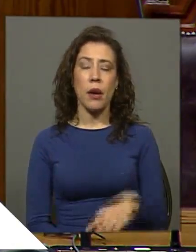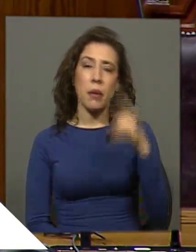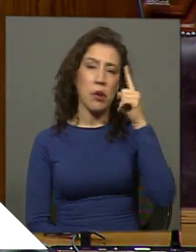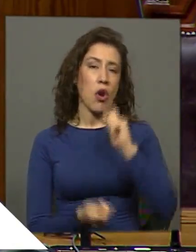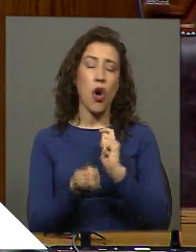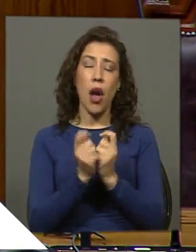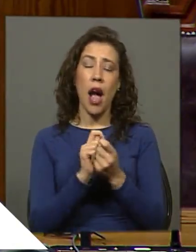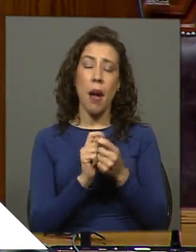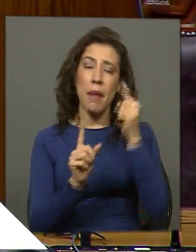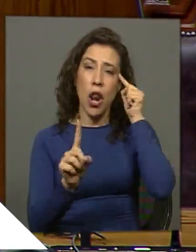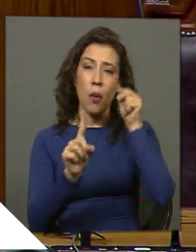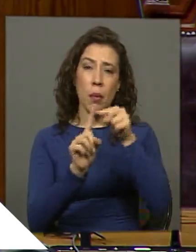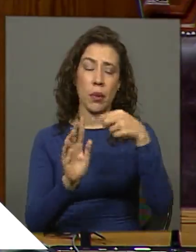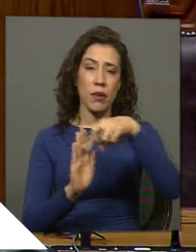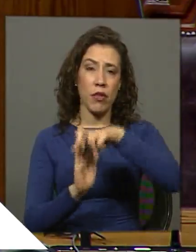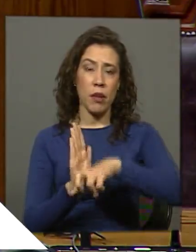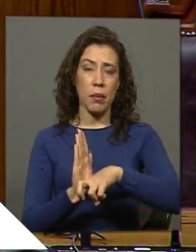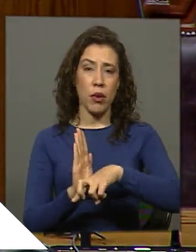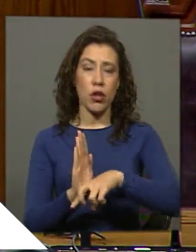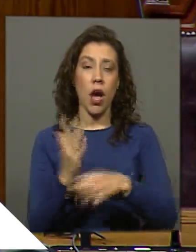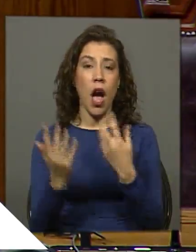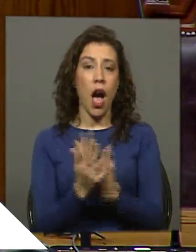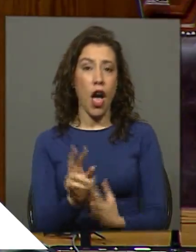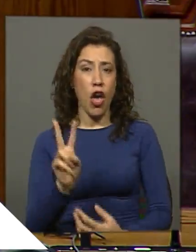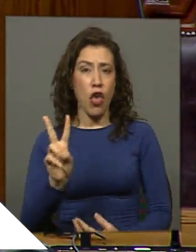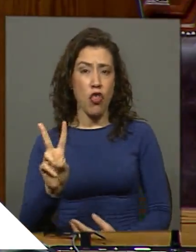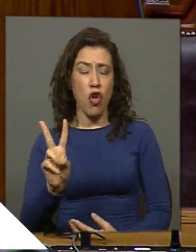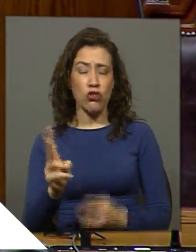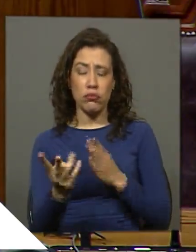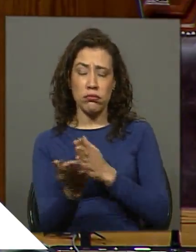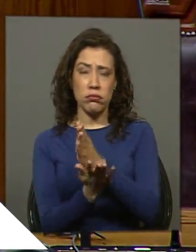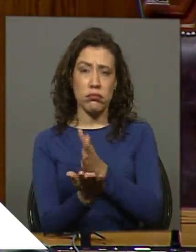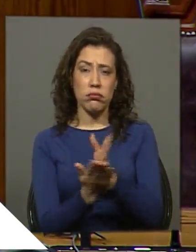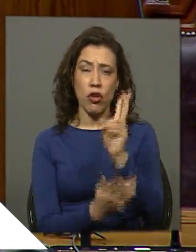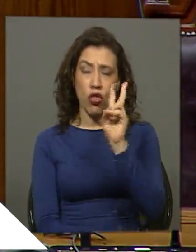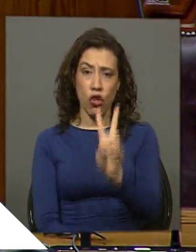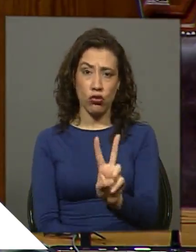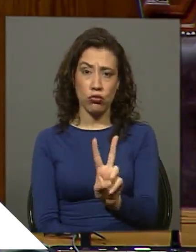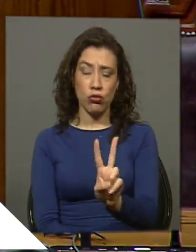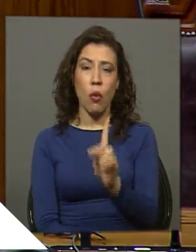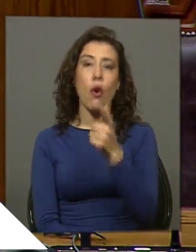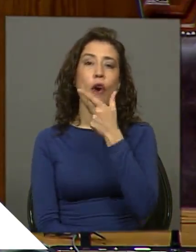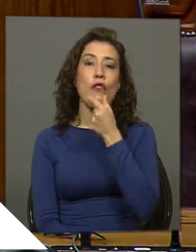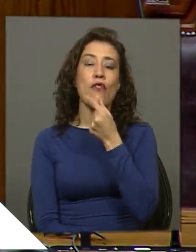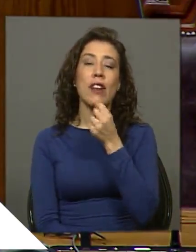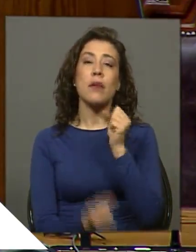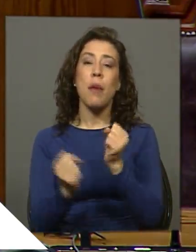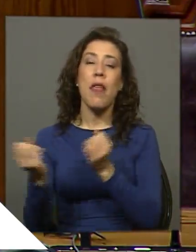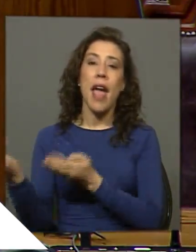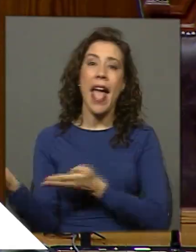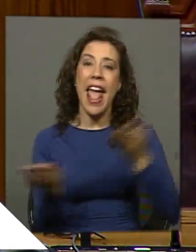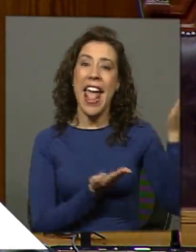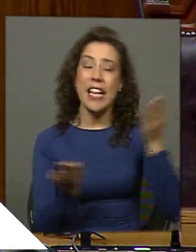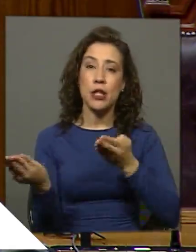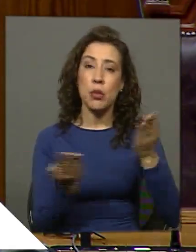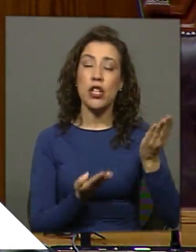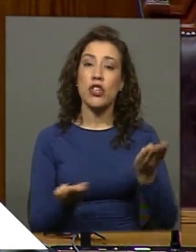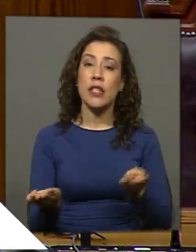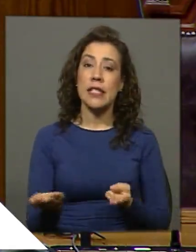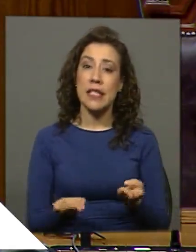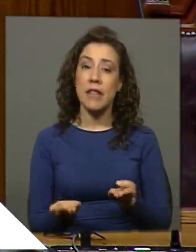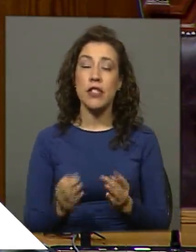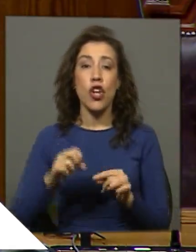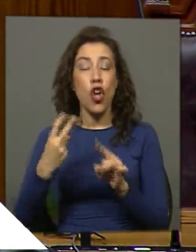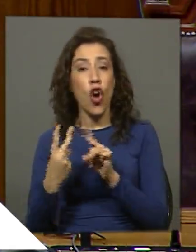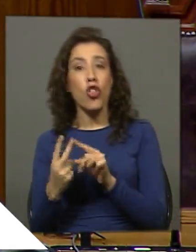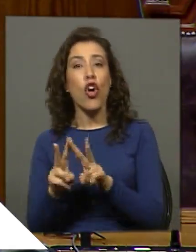nada el fondo del proyecto que tiene dos grandes líneas una línea para facilitar la exportación de servicios y todo